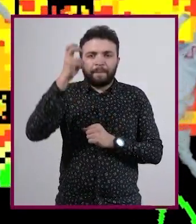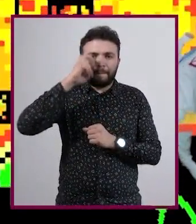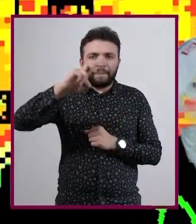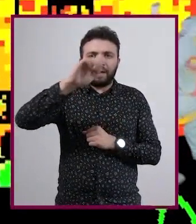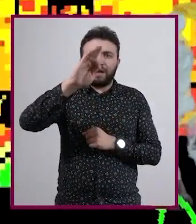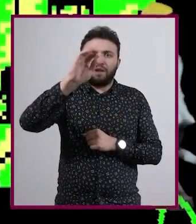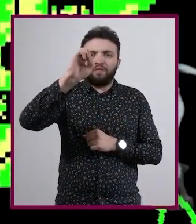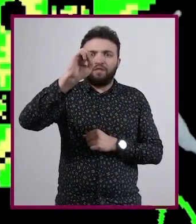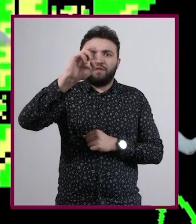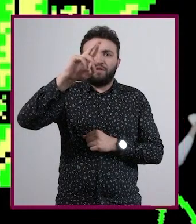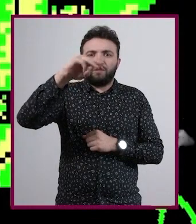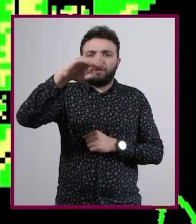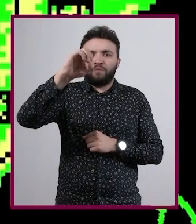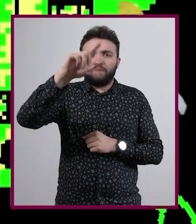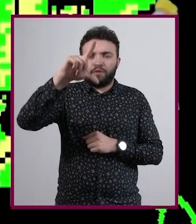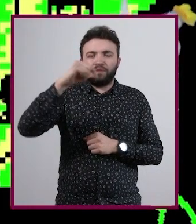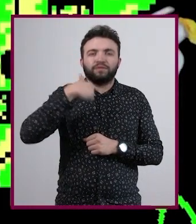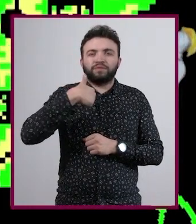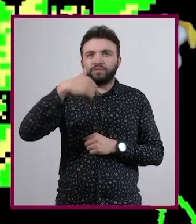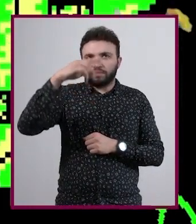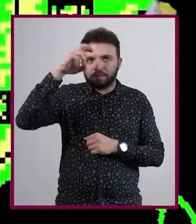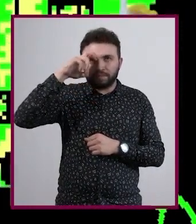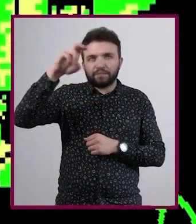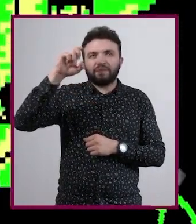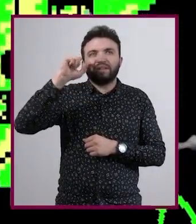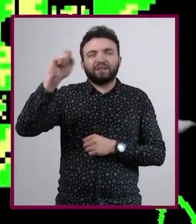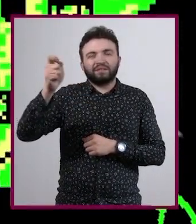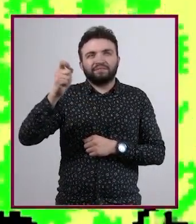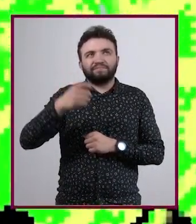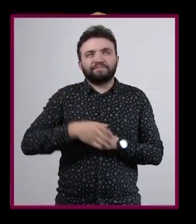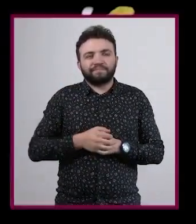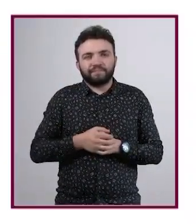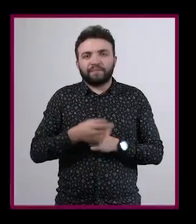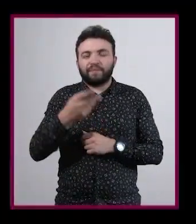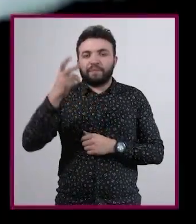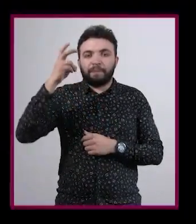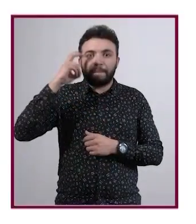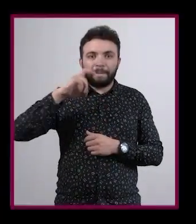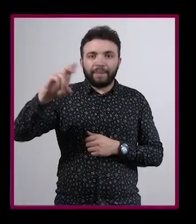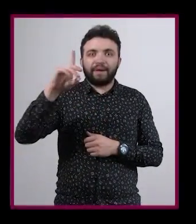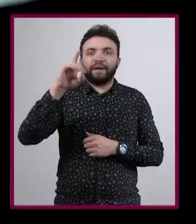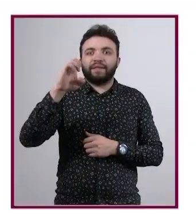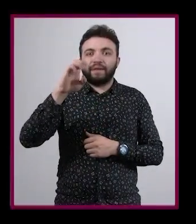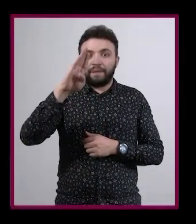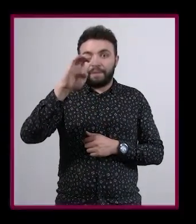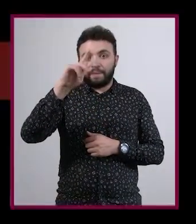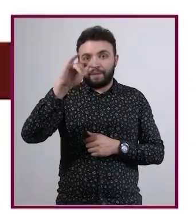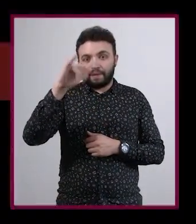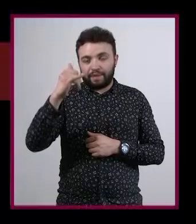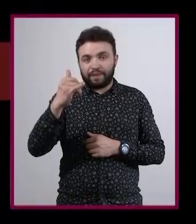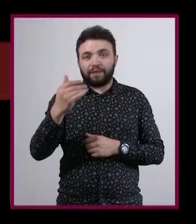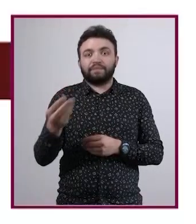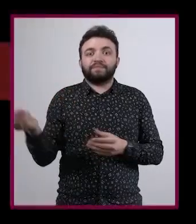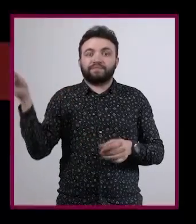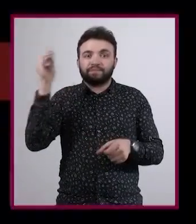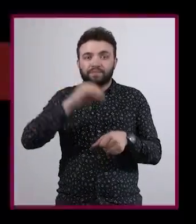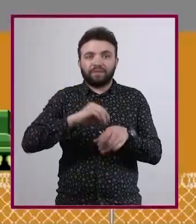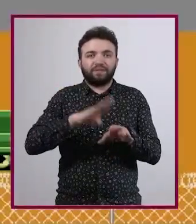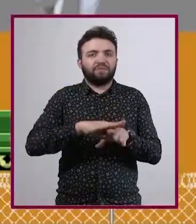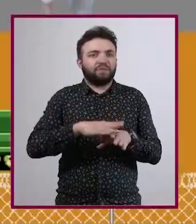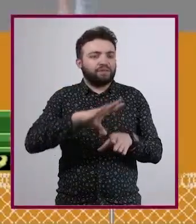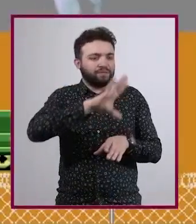de Betty hacia el inframundo, donde va a encontrar diferentes criaturas,